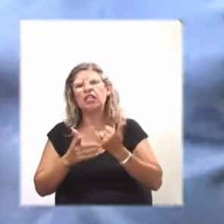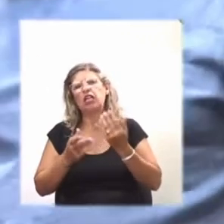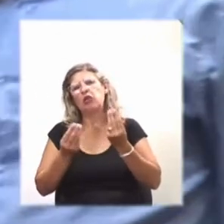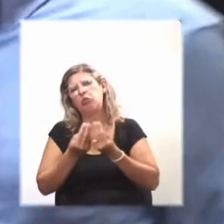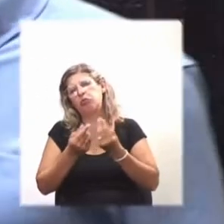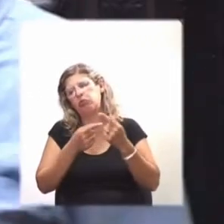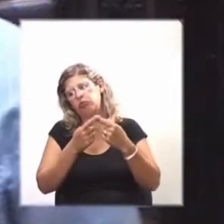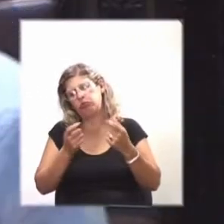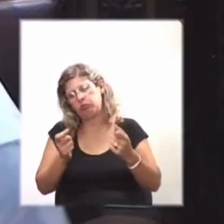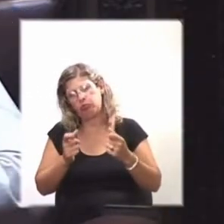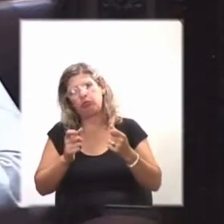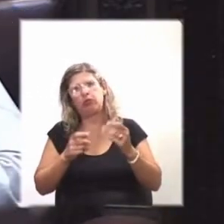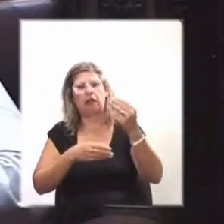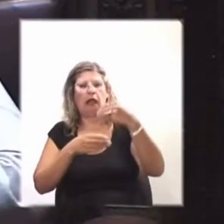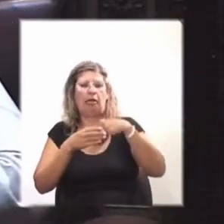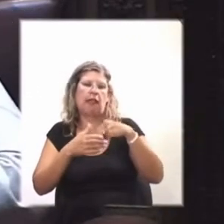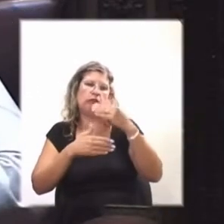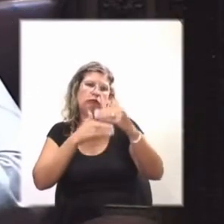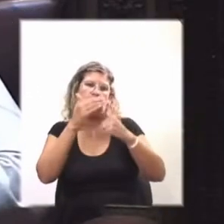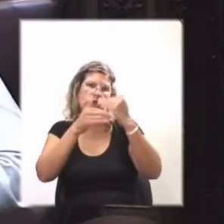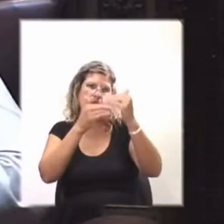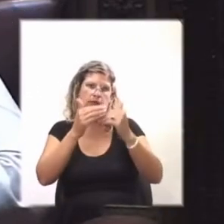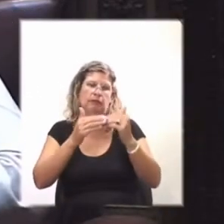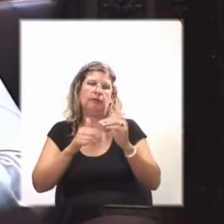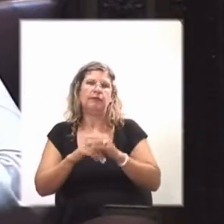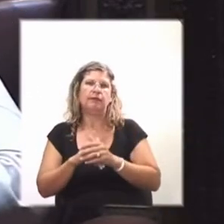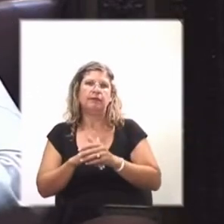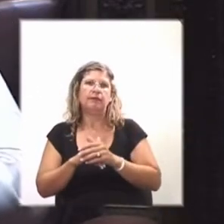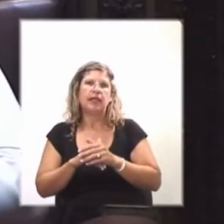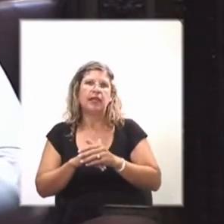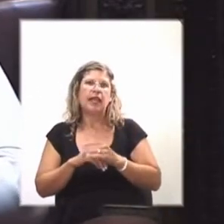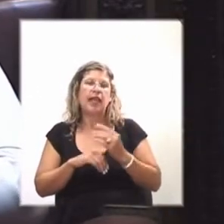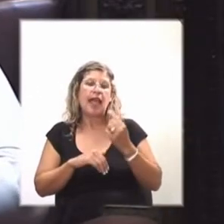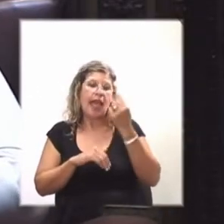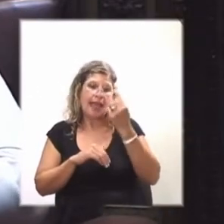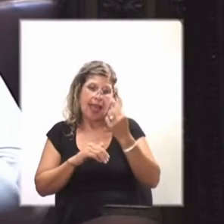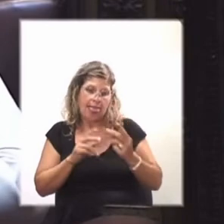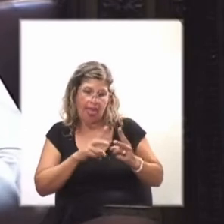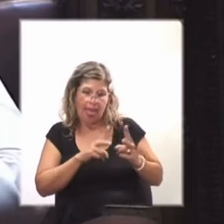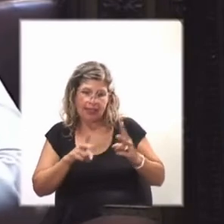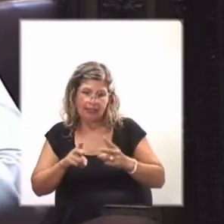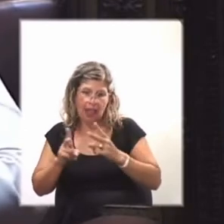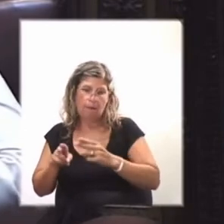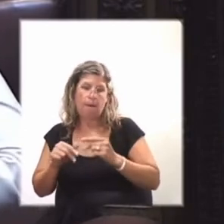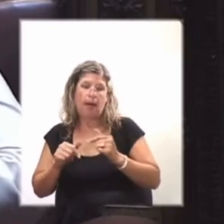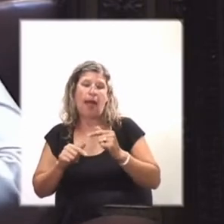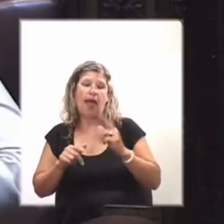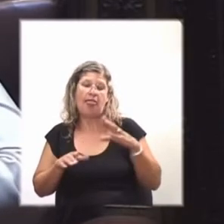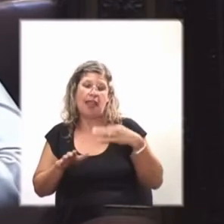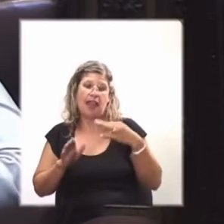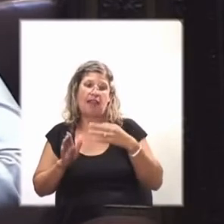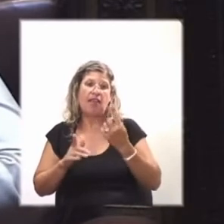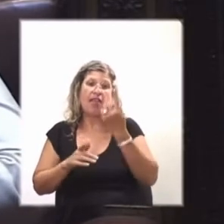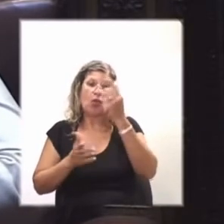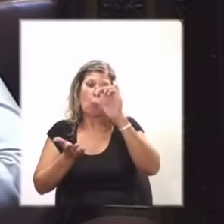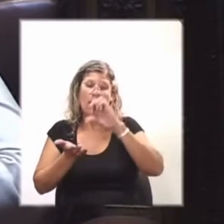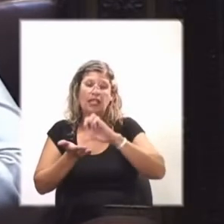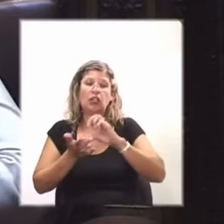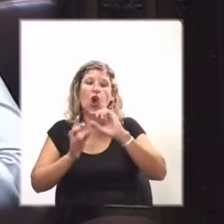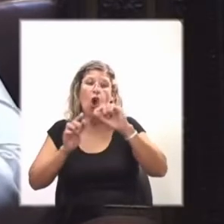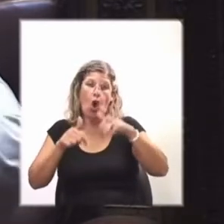acompañan el proceso que lo determina. Y cada etapa de la vida de un país, hoy estamos mirando